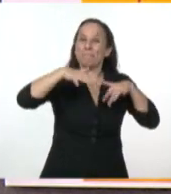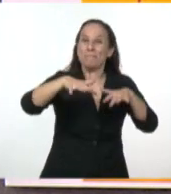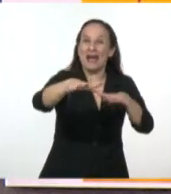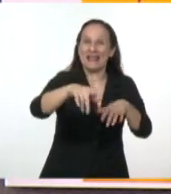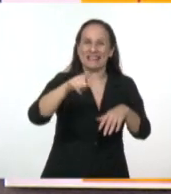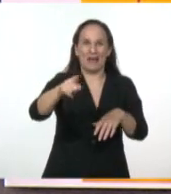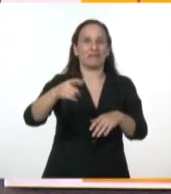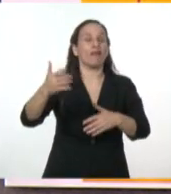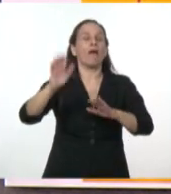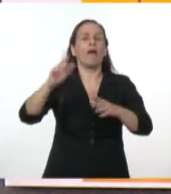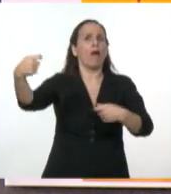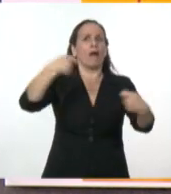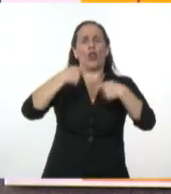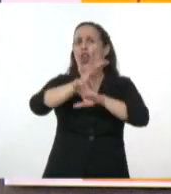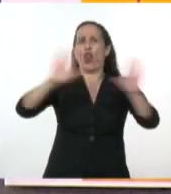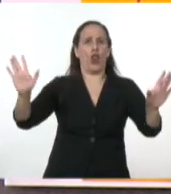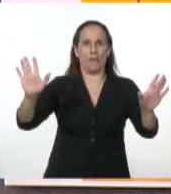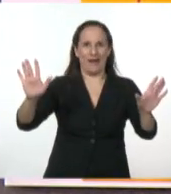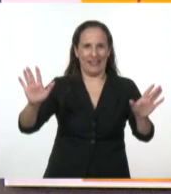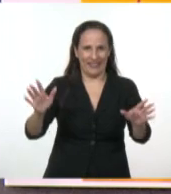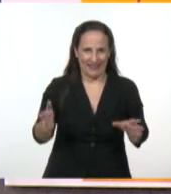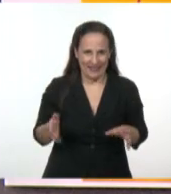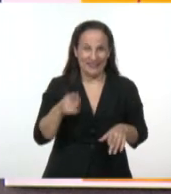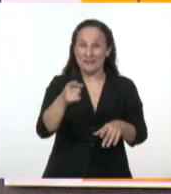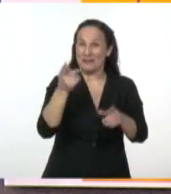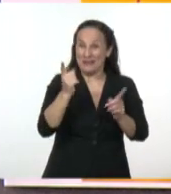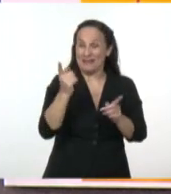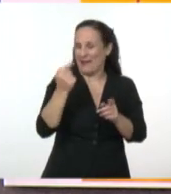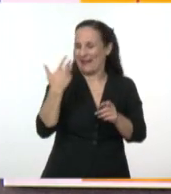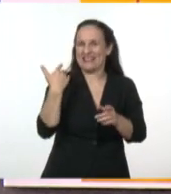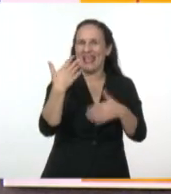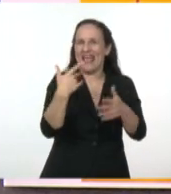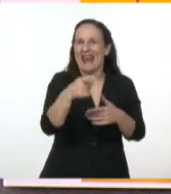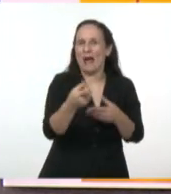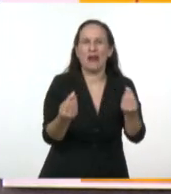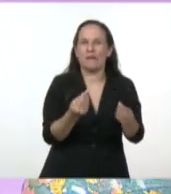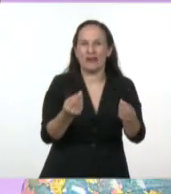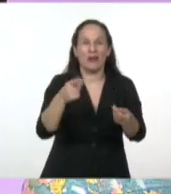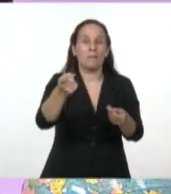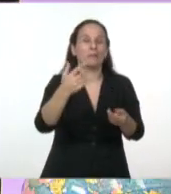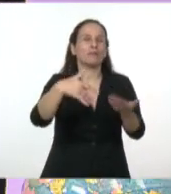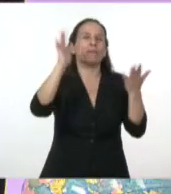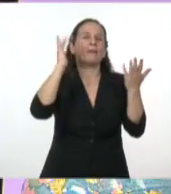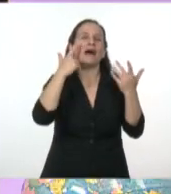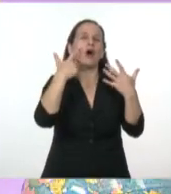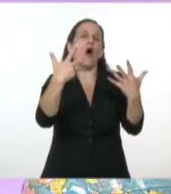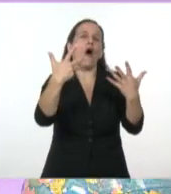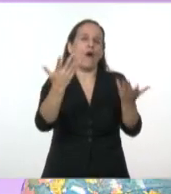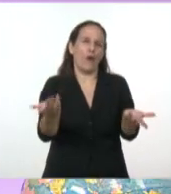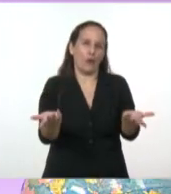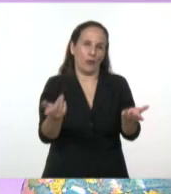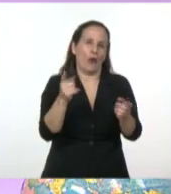nos maten, tiene que ver con esta violencia de la que estábamos charlando recién, que es la más visible. Esta es la más obvia, ¿no? Todos sabemos y todas que está